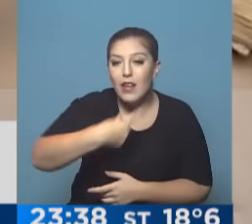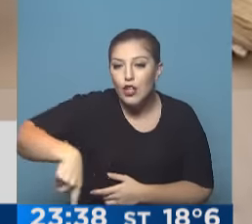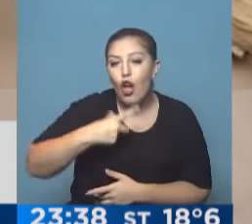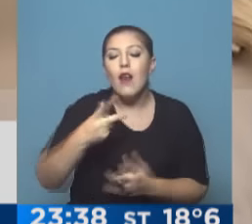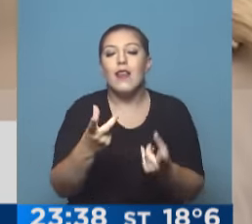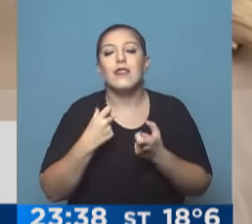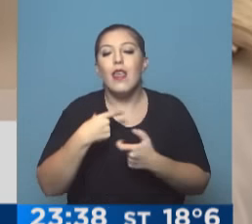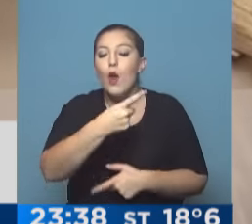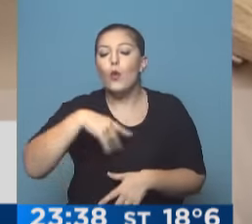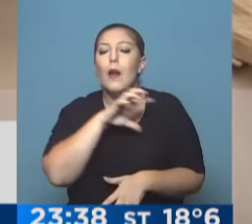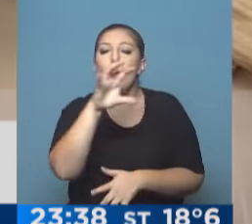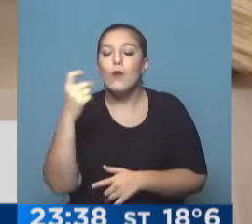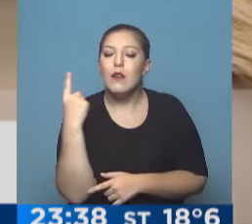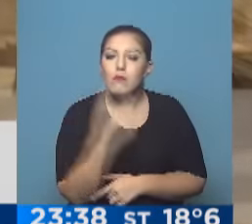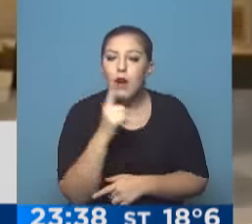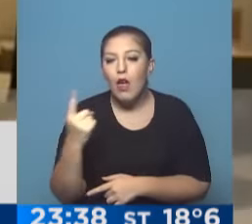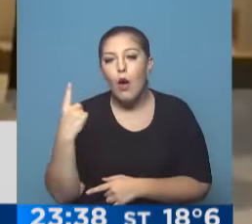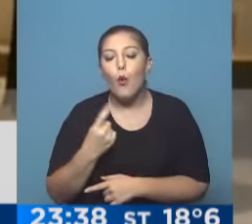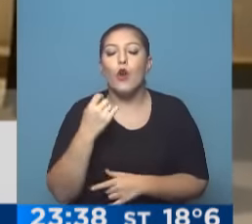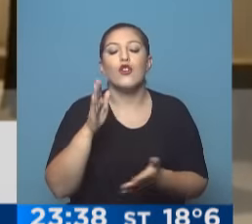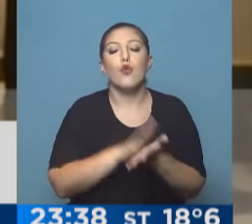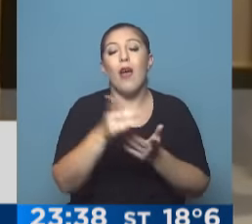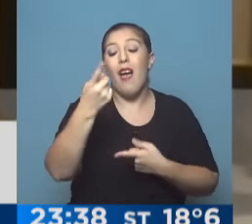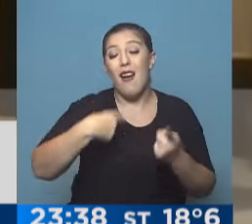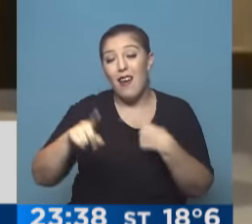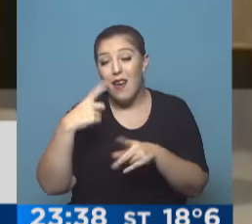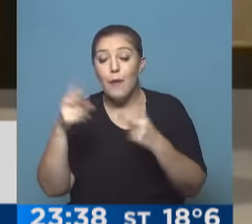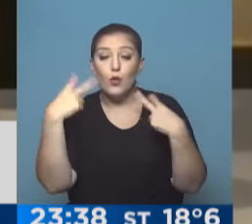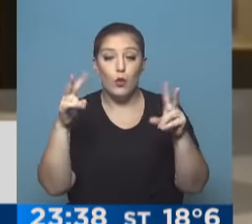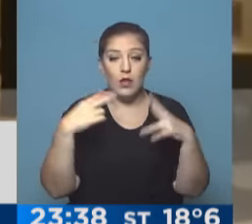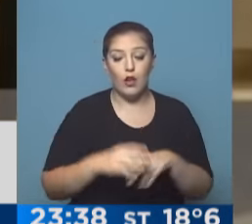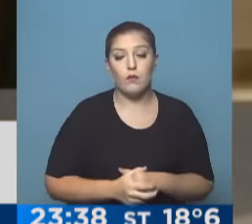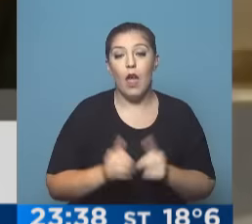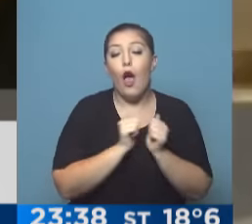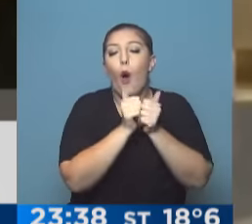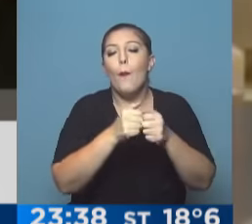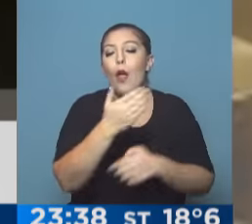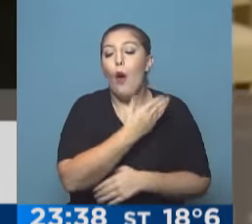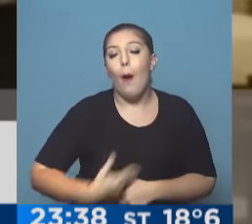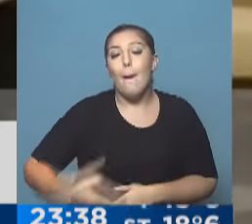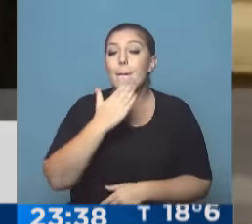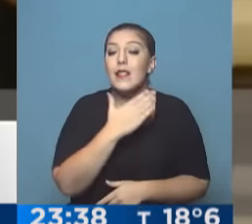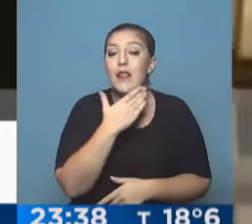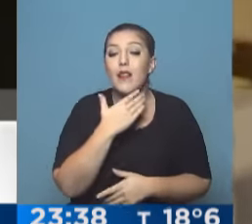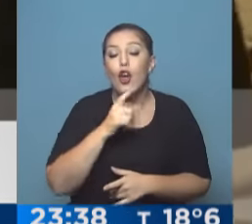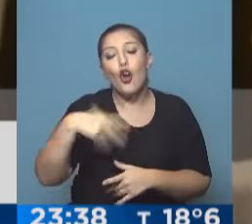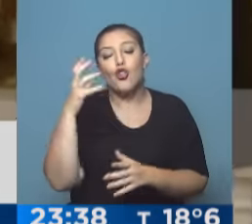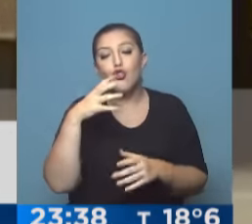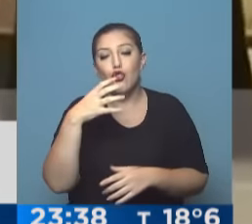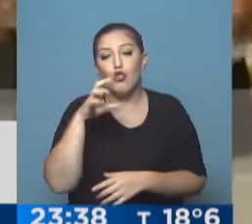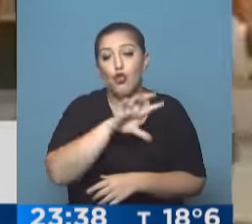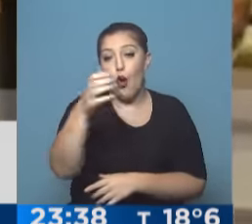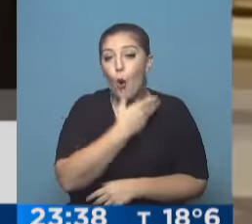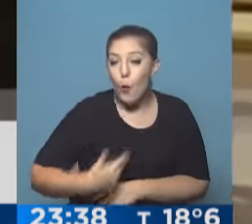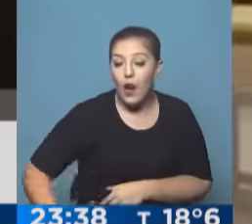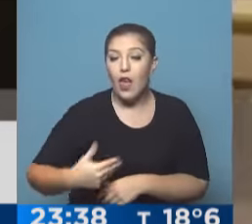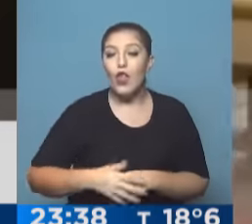necesidades de nuestras provincias con respecto al intercambio turístico acompañando al presidente con una delegación muy plural con otros gobernadores